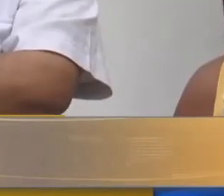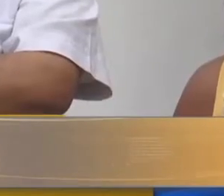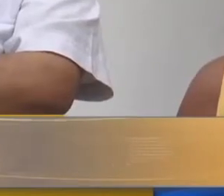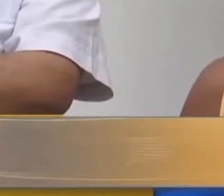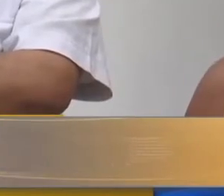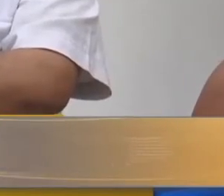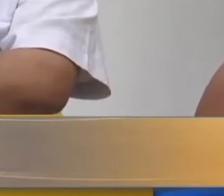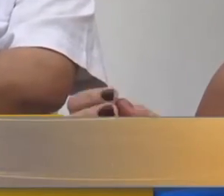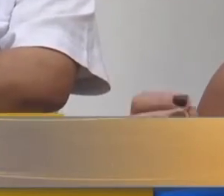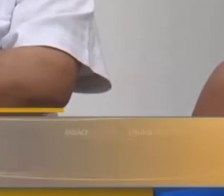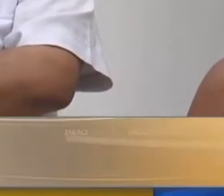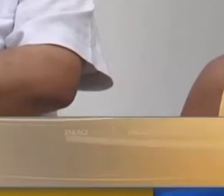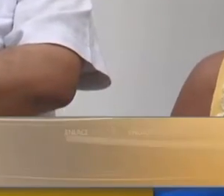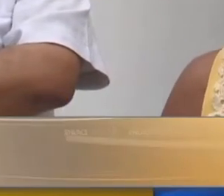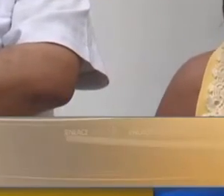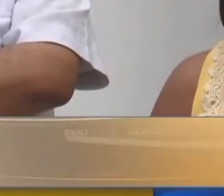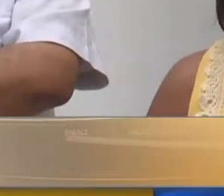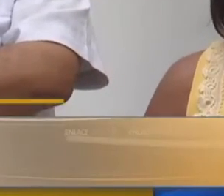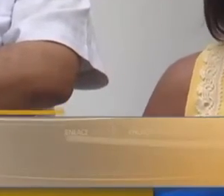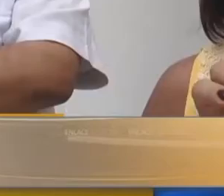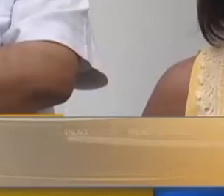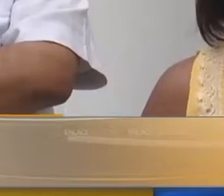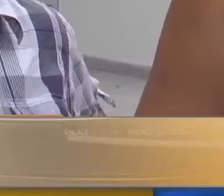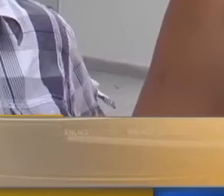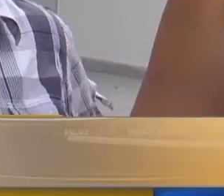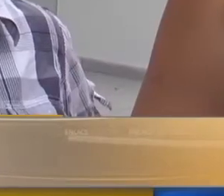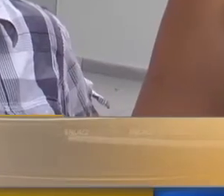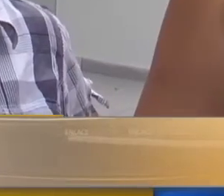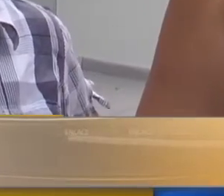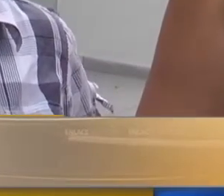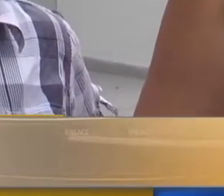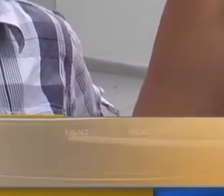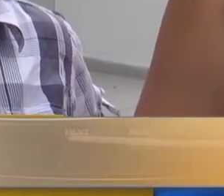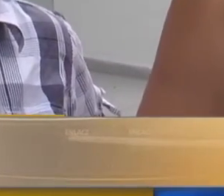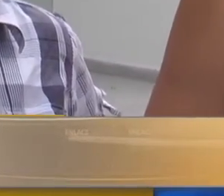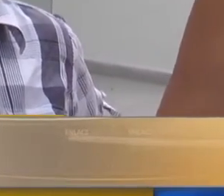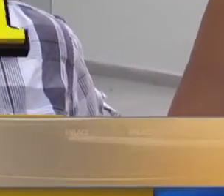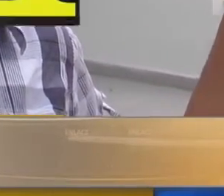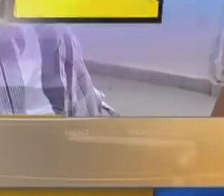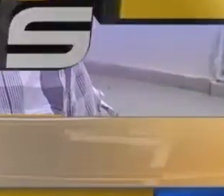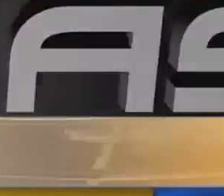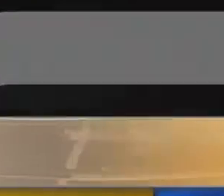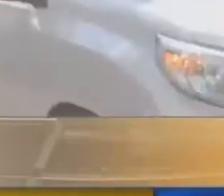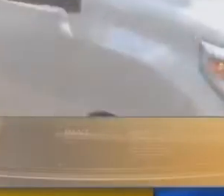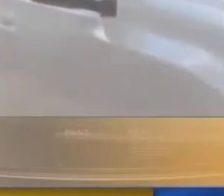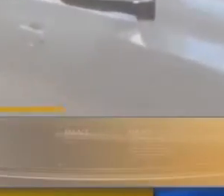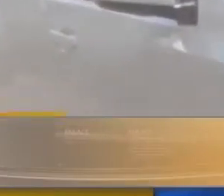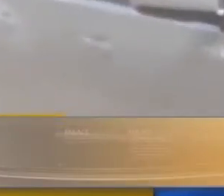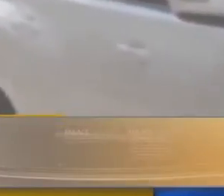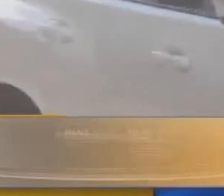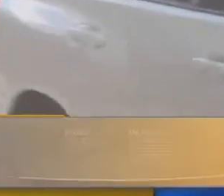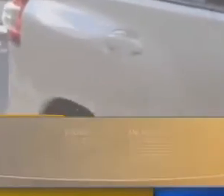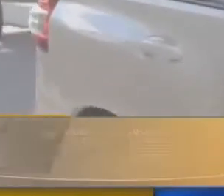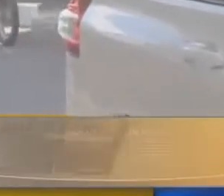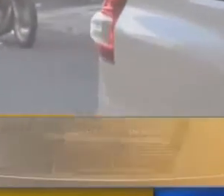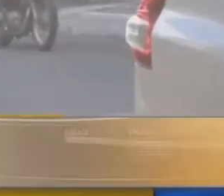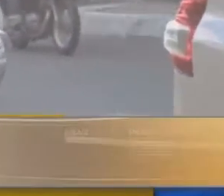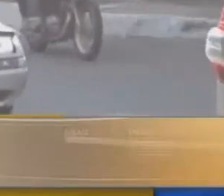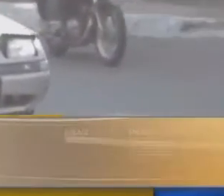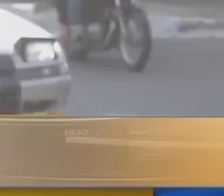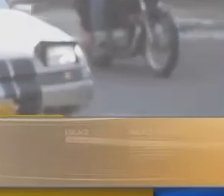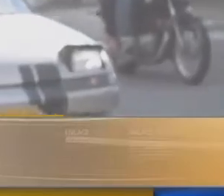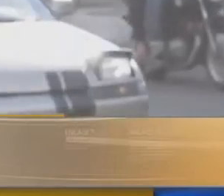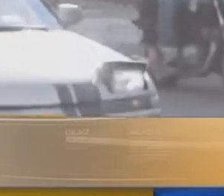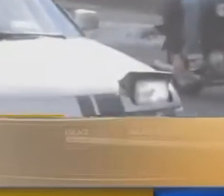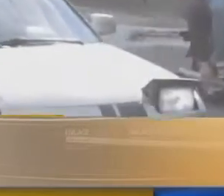Docentes de los colegios José Antonio Galán reclaman de la Secretaría de Educación el pago de incentivos provenientes del Ministerio. Tribunal Administrativo de Santander dejó